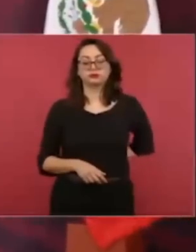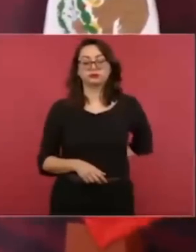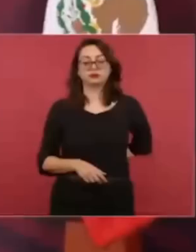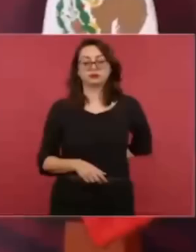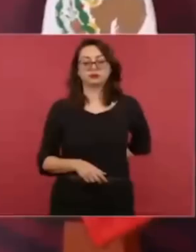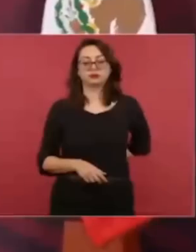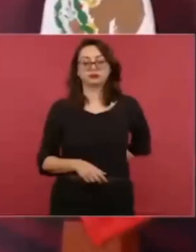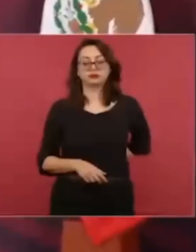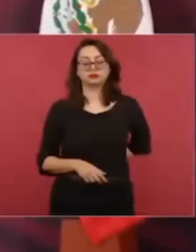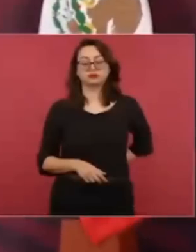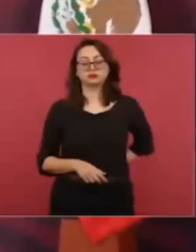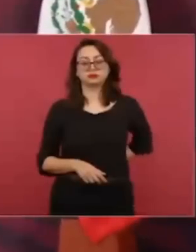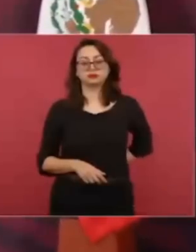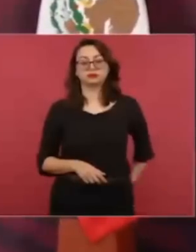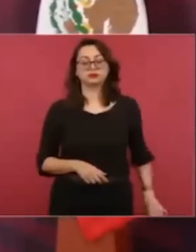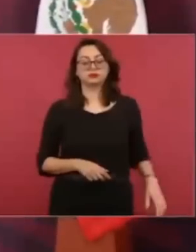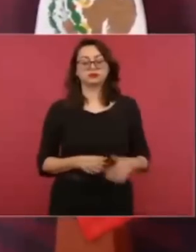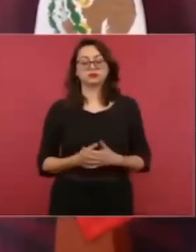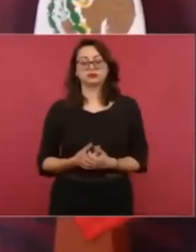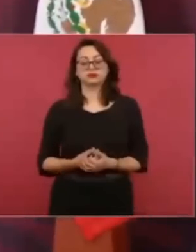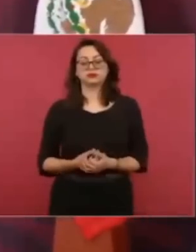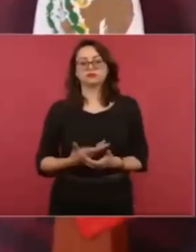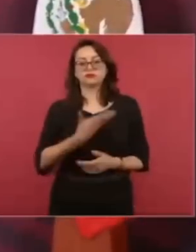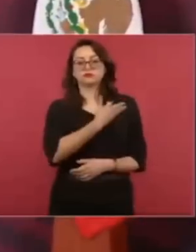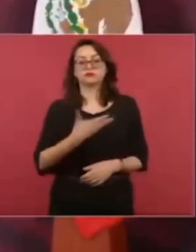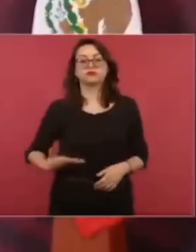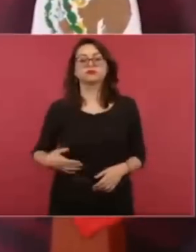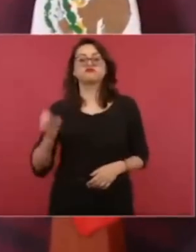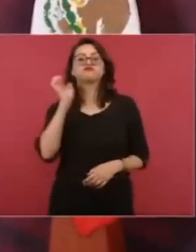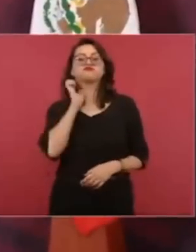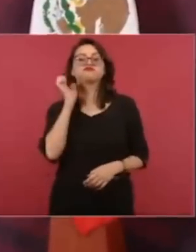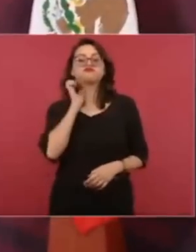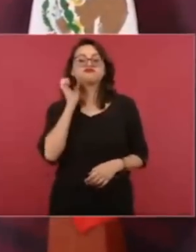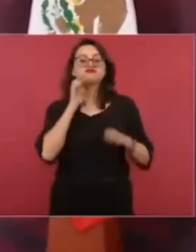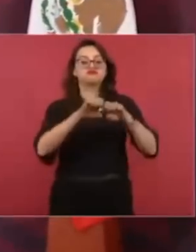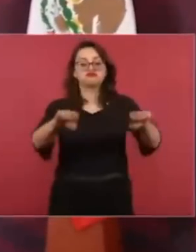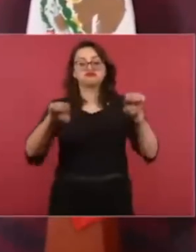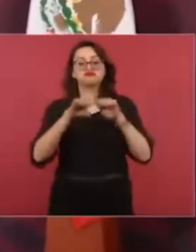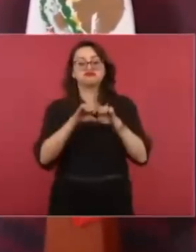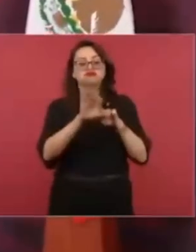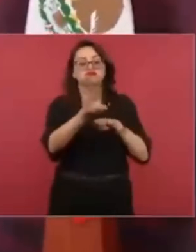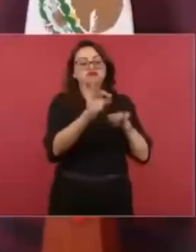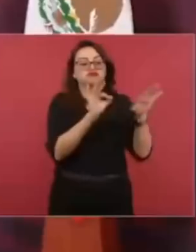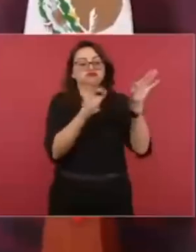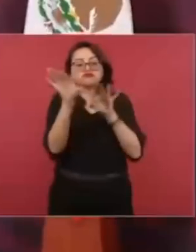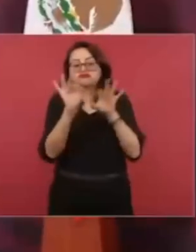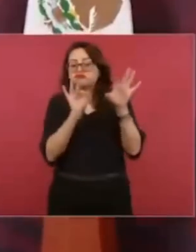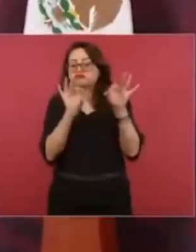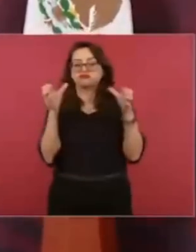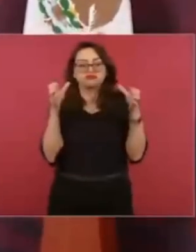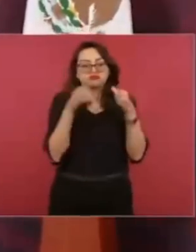Y se ha convertido En los alcahuetes De los delincuentes De cuello blanco En los